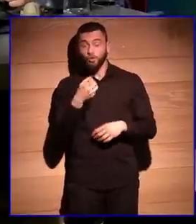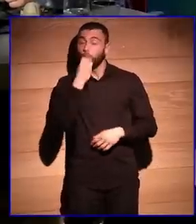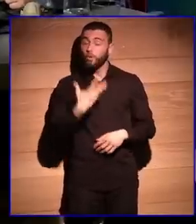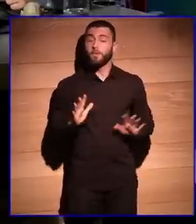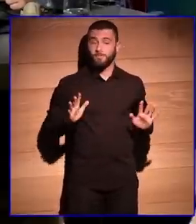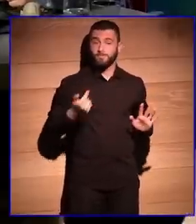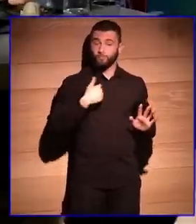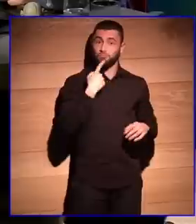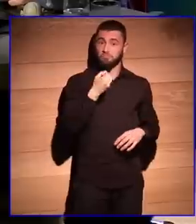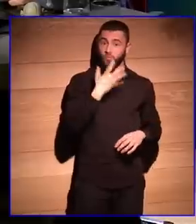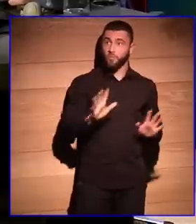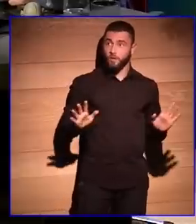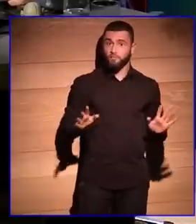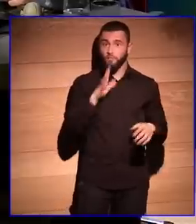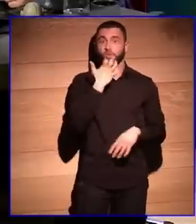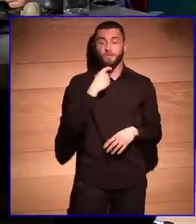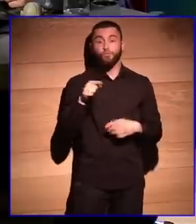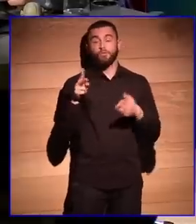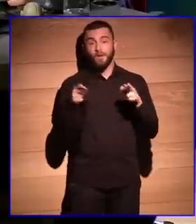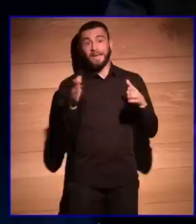Sí, sí, porque si tú estás viendo la serie,